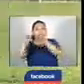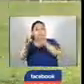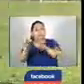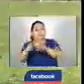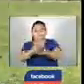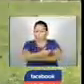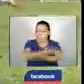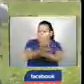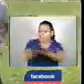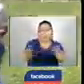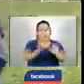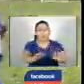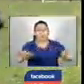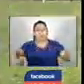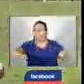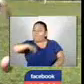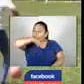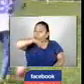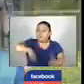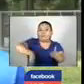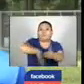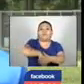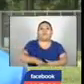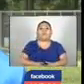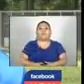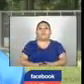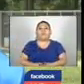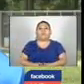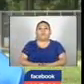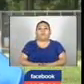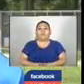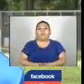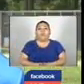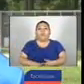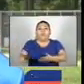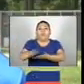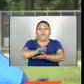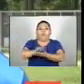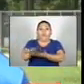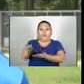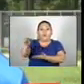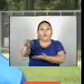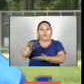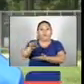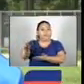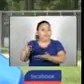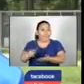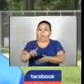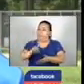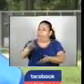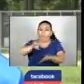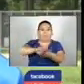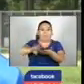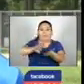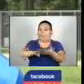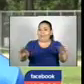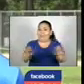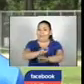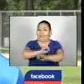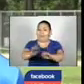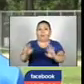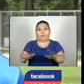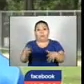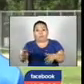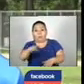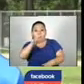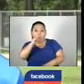para todos los niños amantes al deporte. La escuelita, como te digo, es todo totalmente gratis, entonces solamente está de